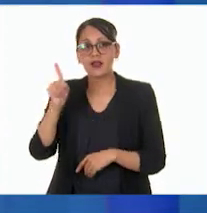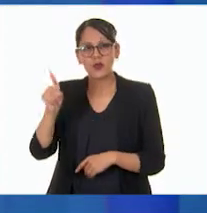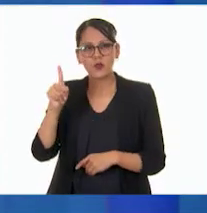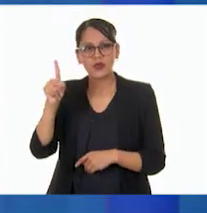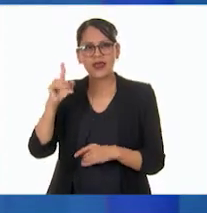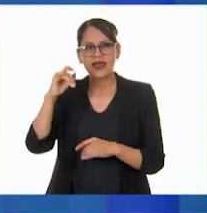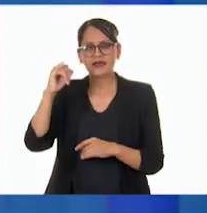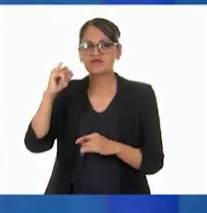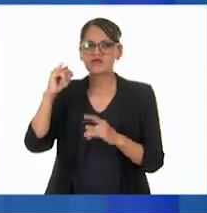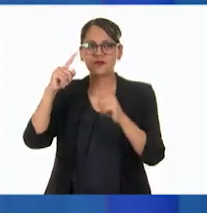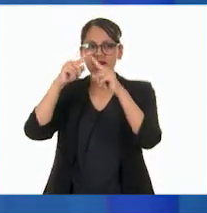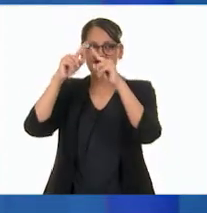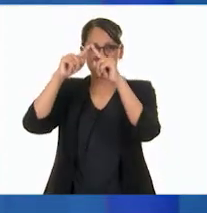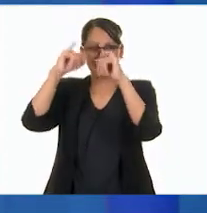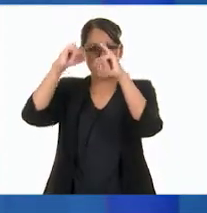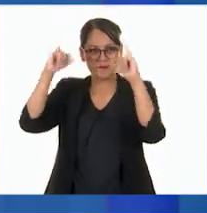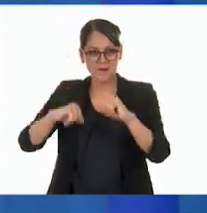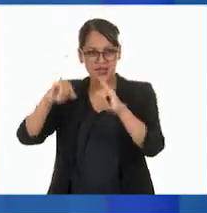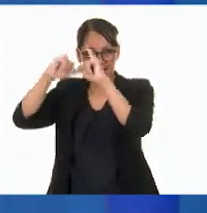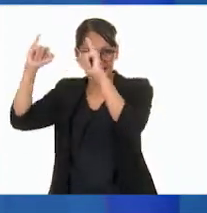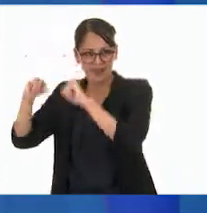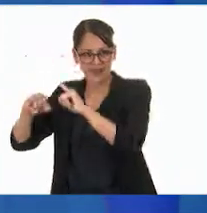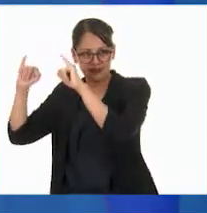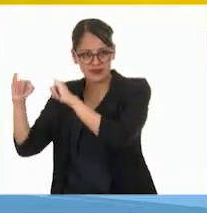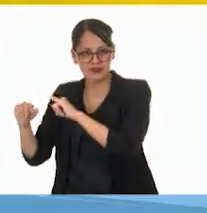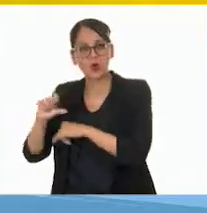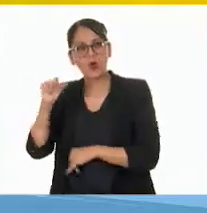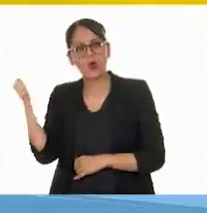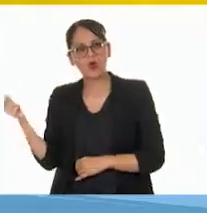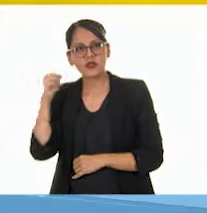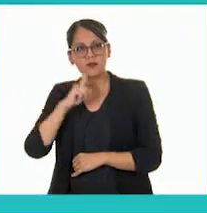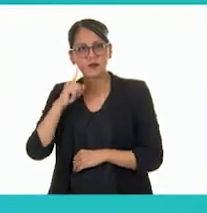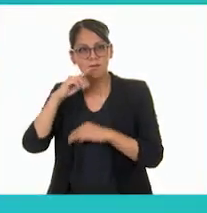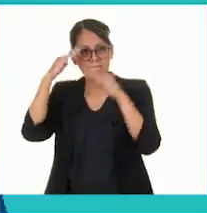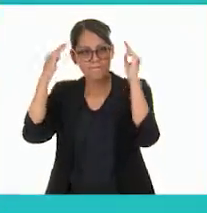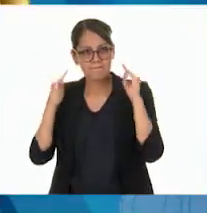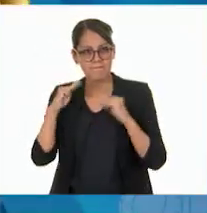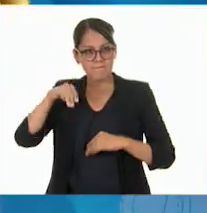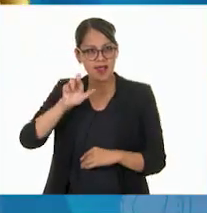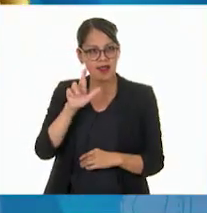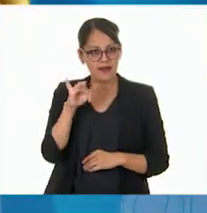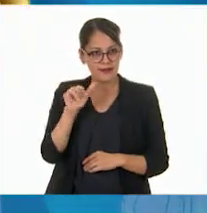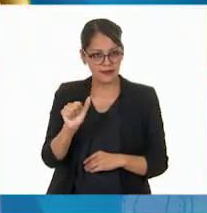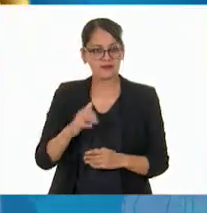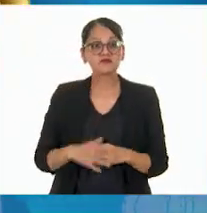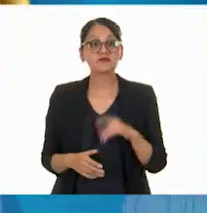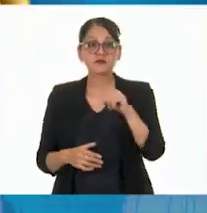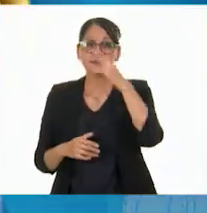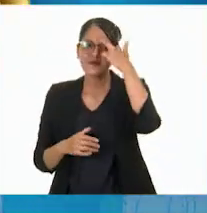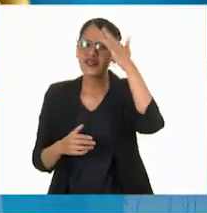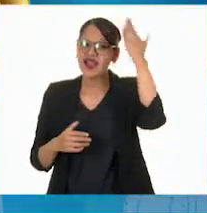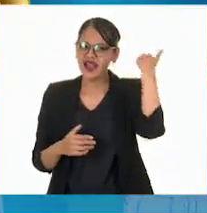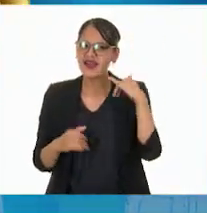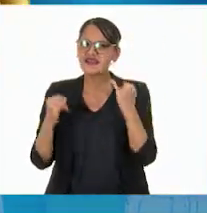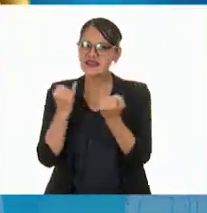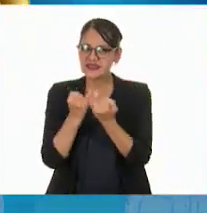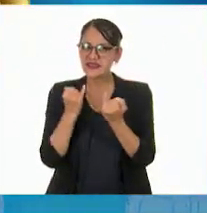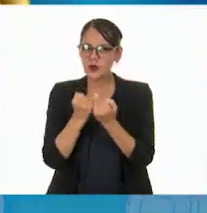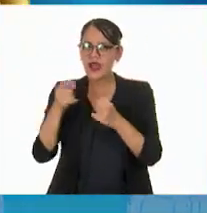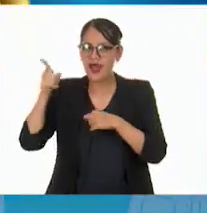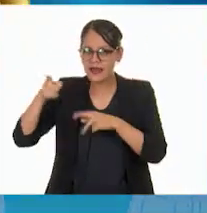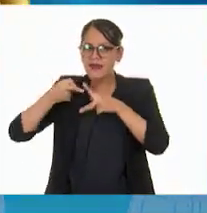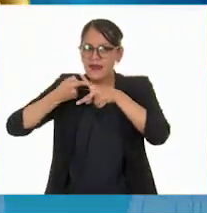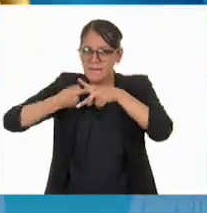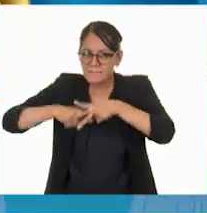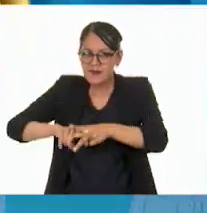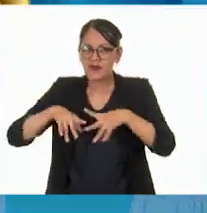las imágenes de los santos y de la Virgen María. Si no mal recuerdo, fue en esa época que empezó el culto a la Virgen de Guadalupe,